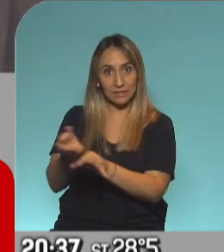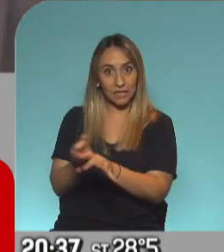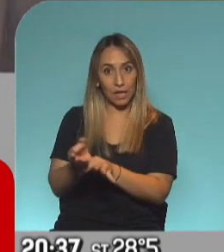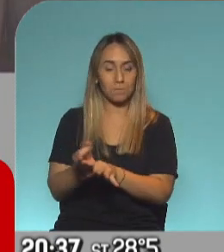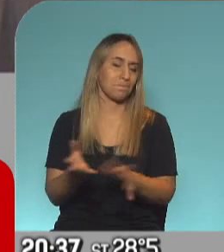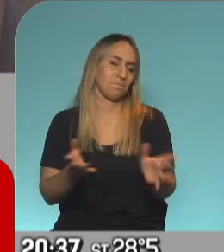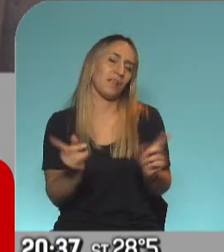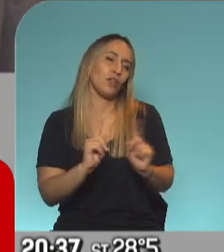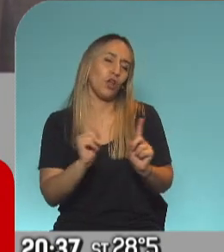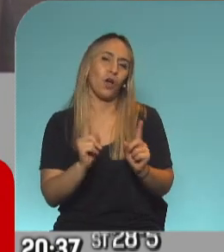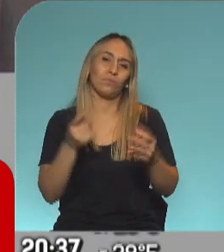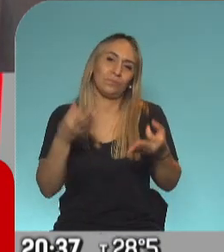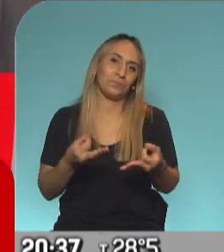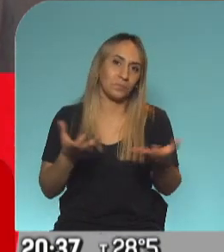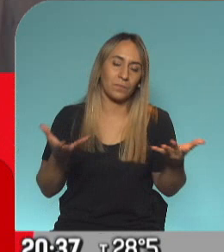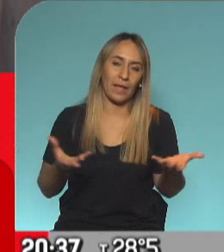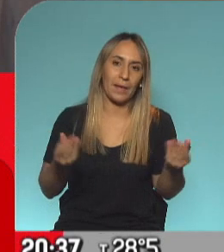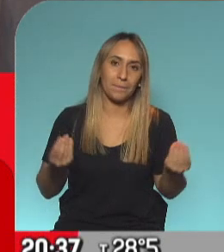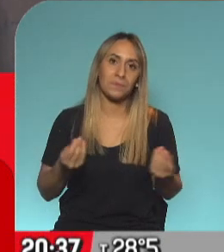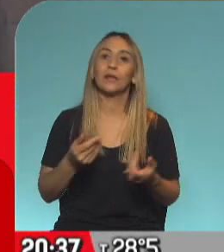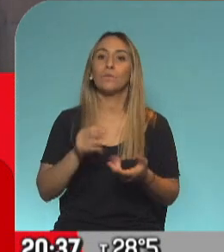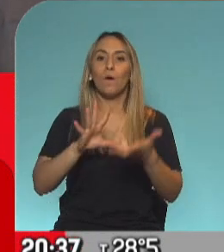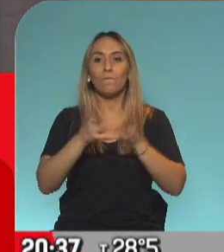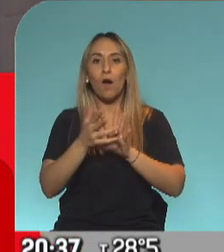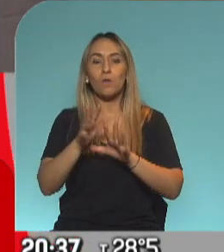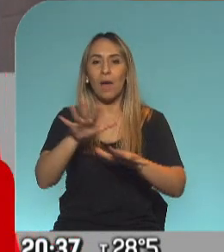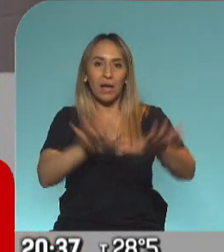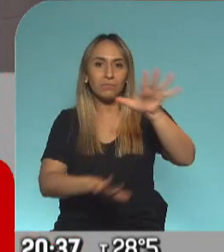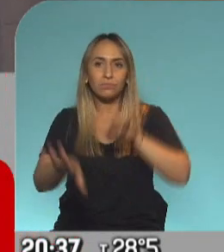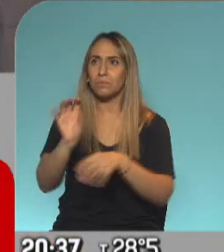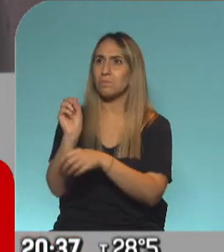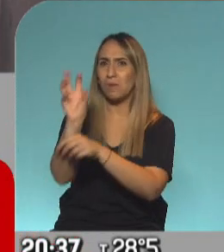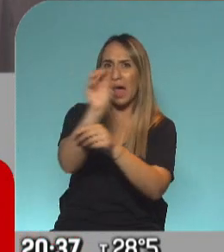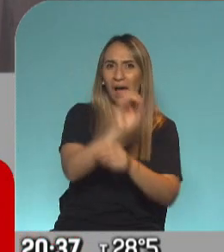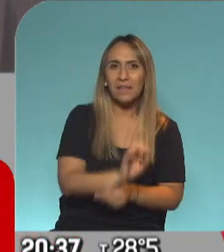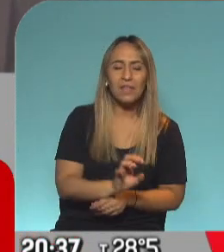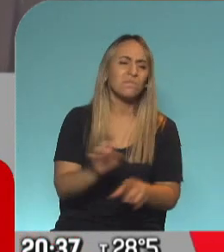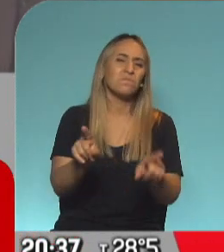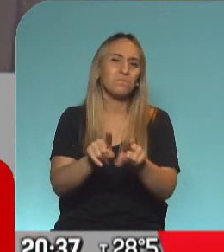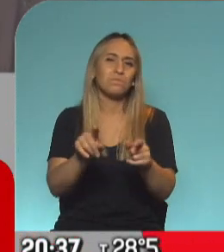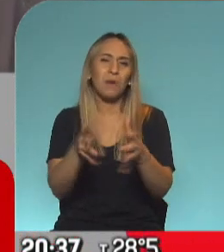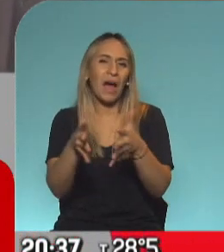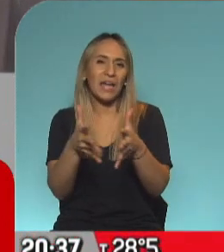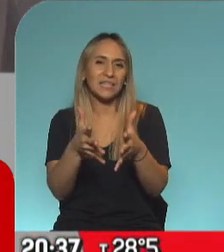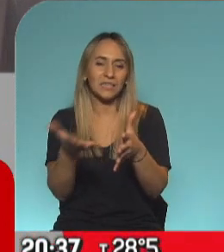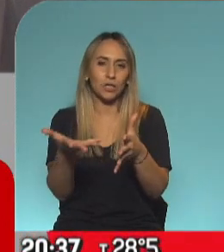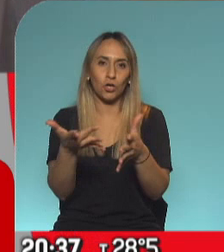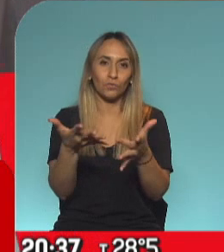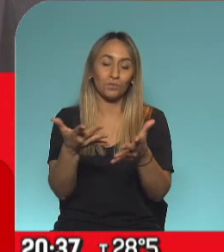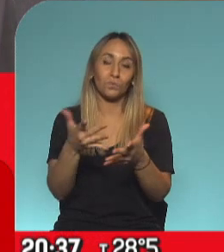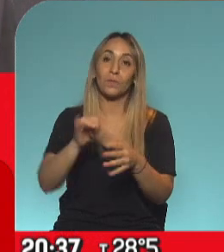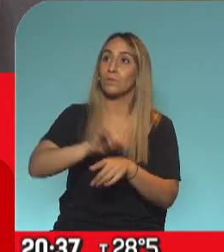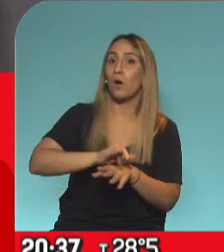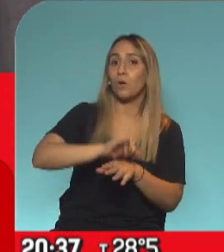No, básicamente la cuestión logística es similar a la que tiene el vuelo a